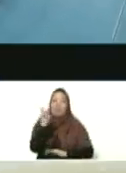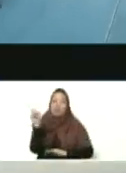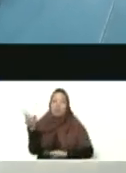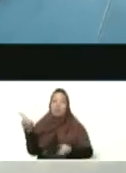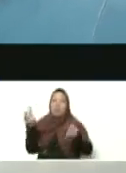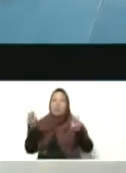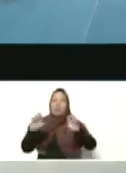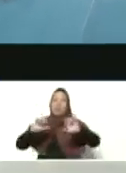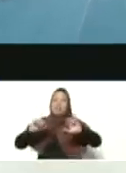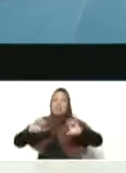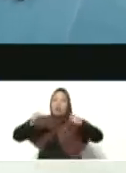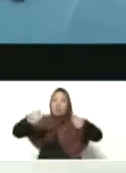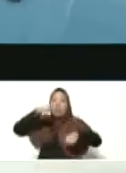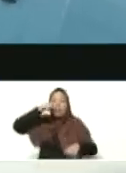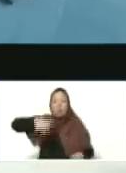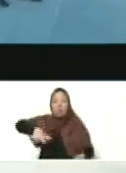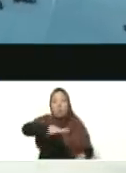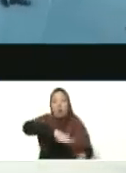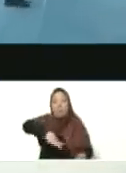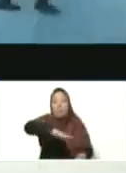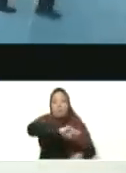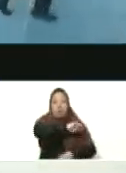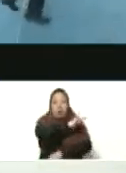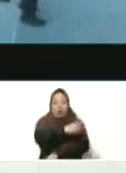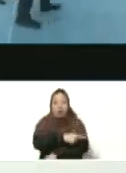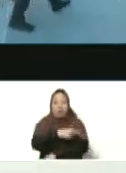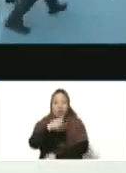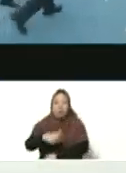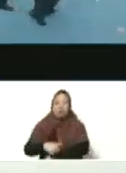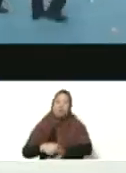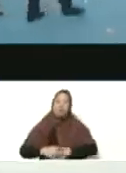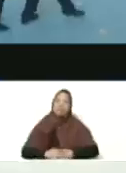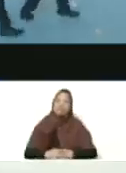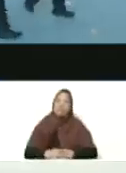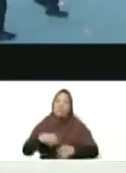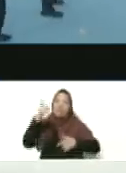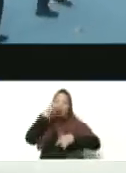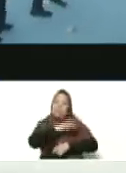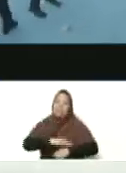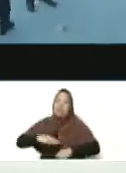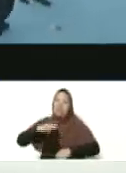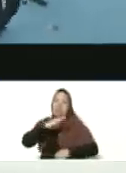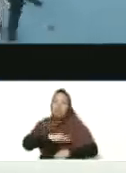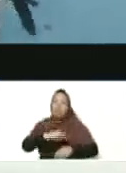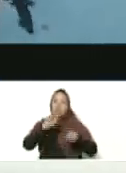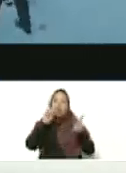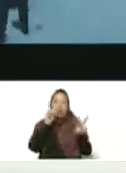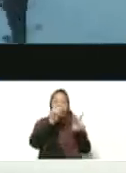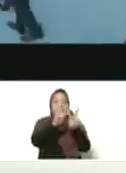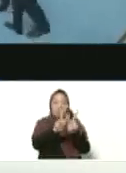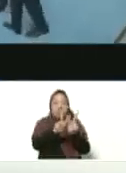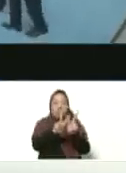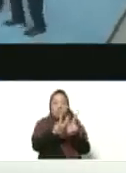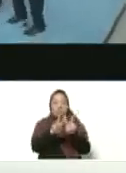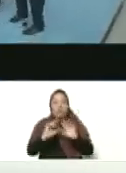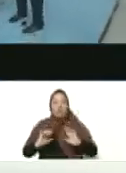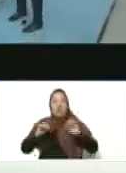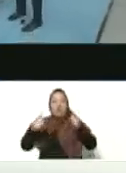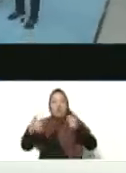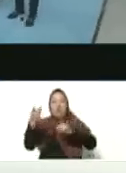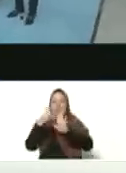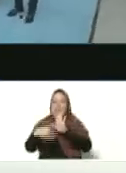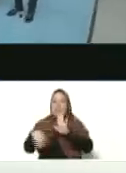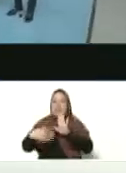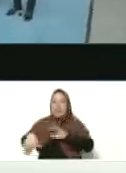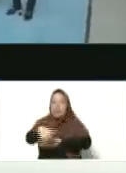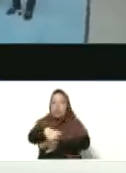desde las raíces del poder popular desde las raíces de la gran misión vivienda venezuela desde las raíces del derecho a